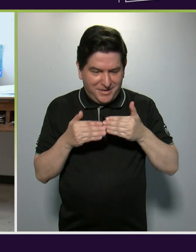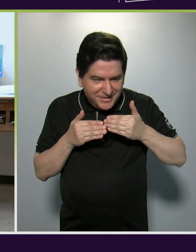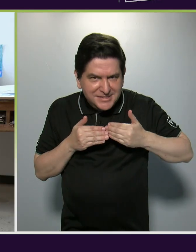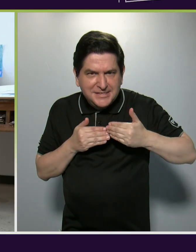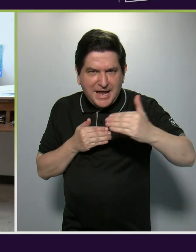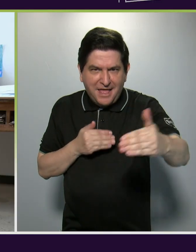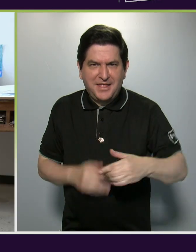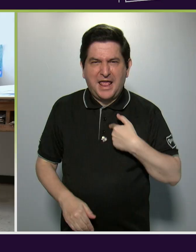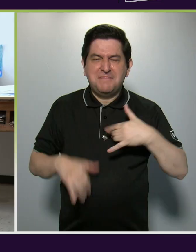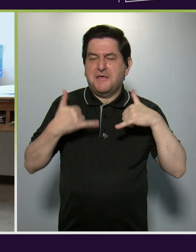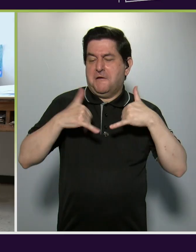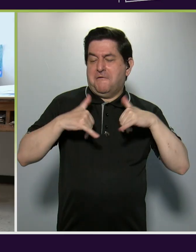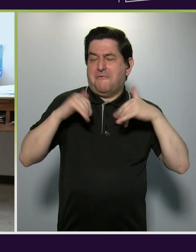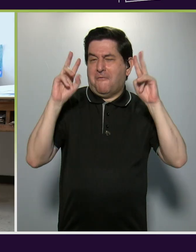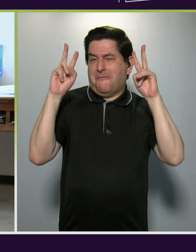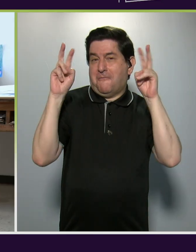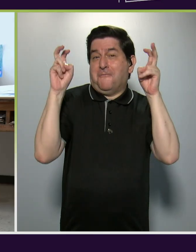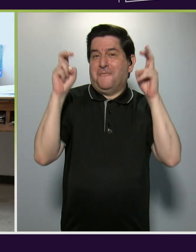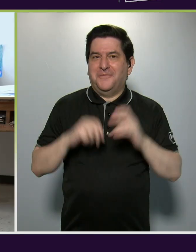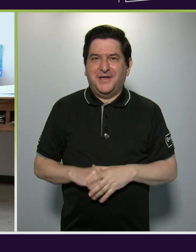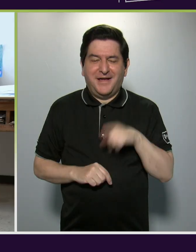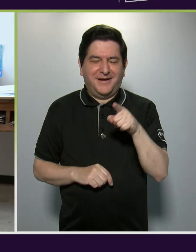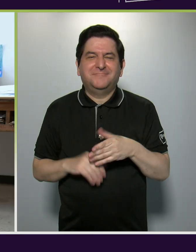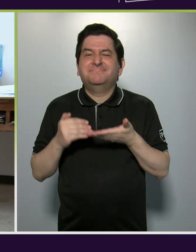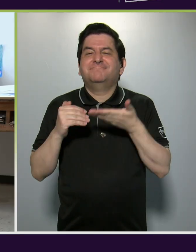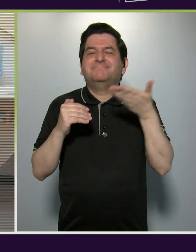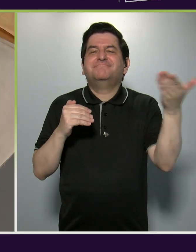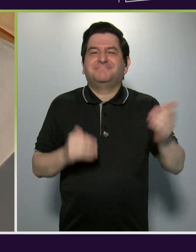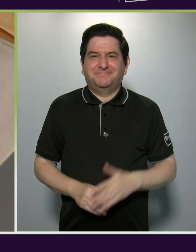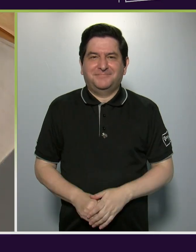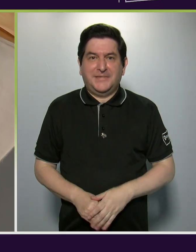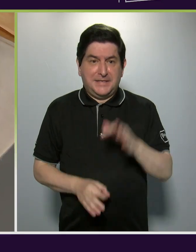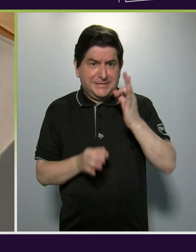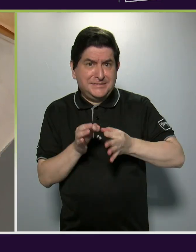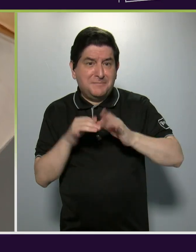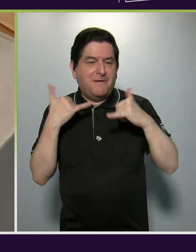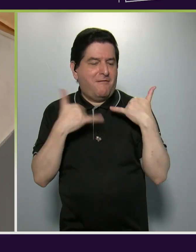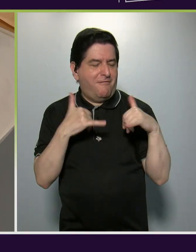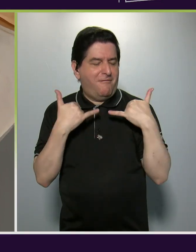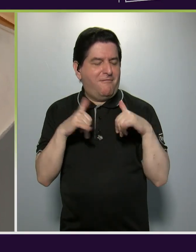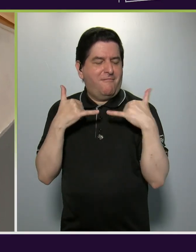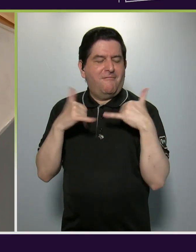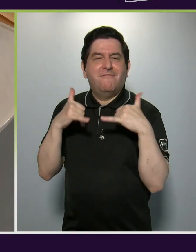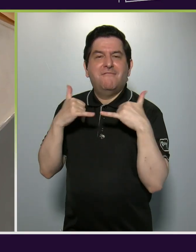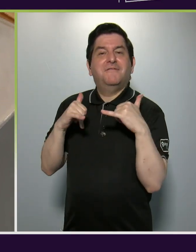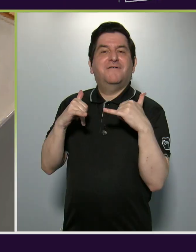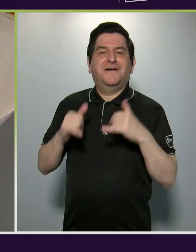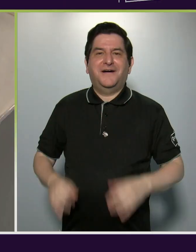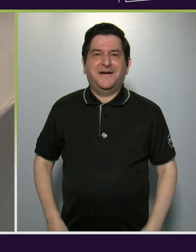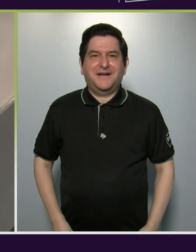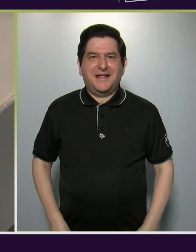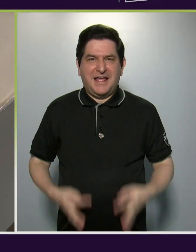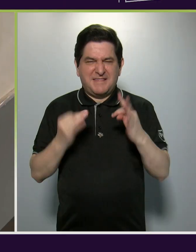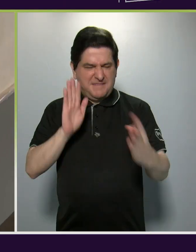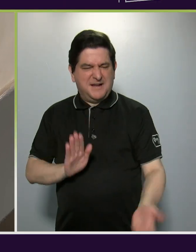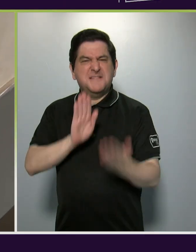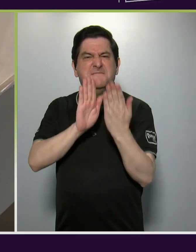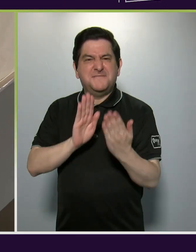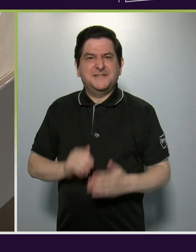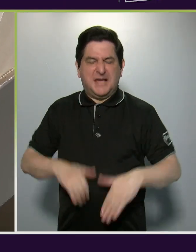he jugado un poco más con esas cosas, sencillamente por jugar, con jugar para retar,